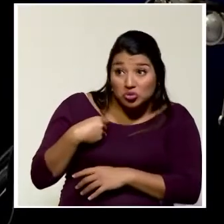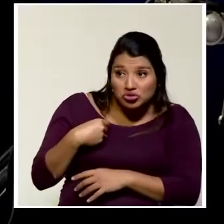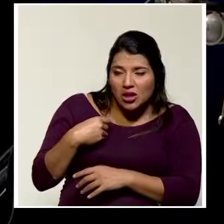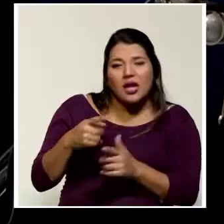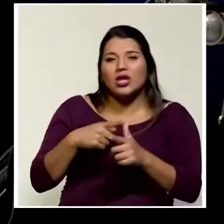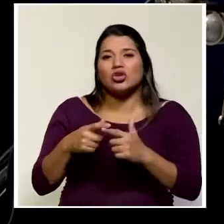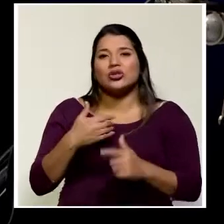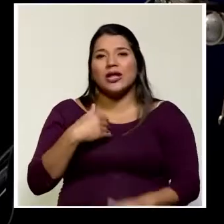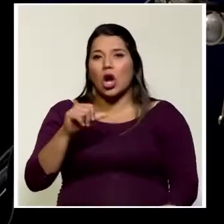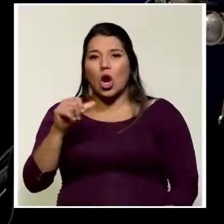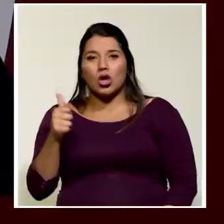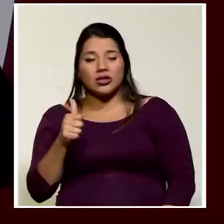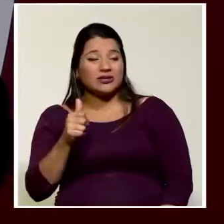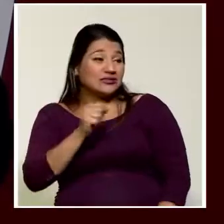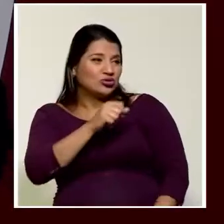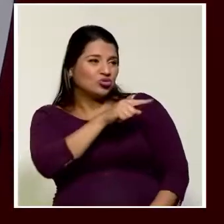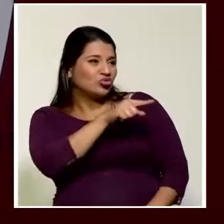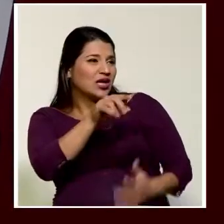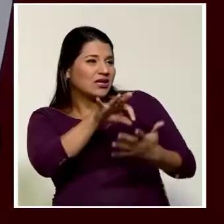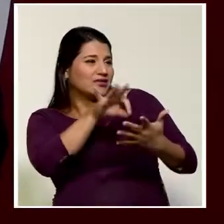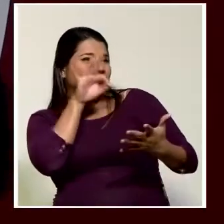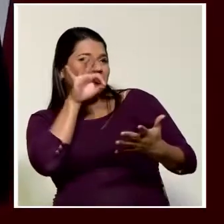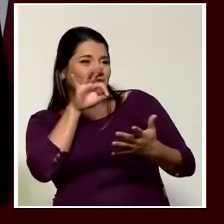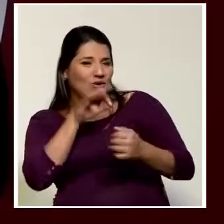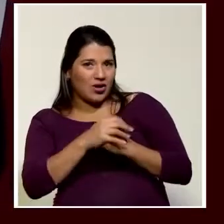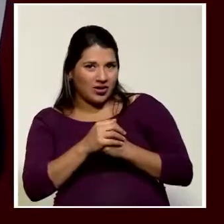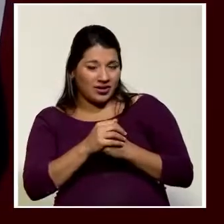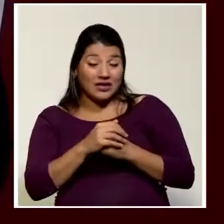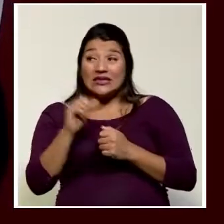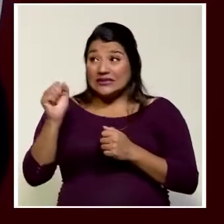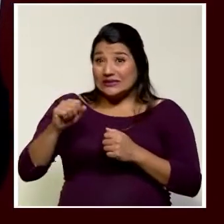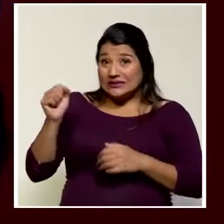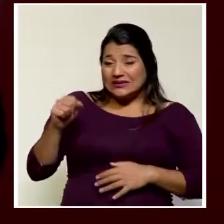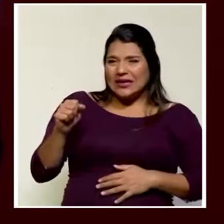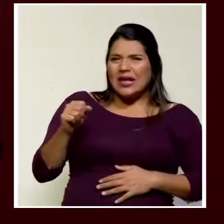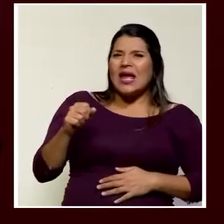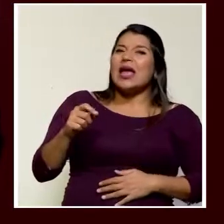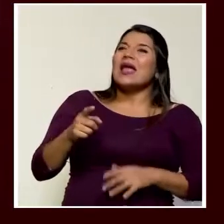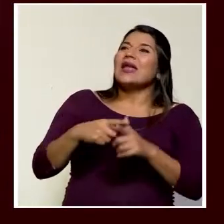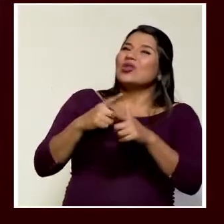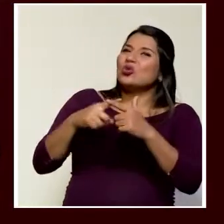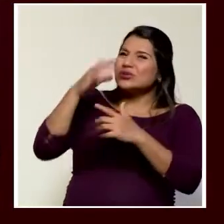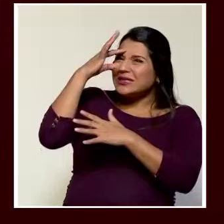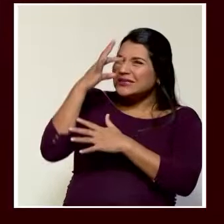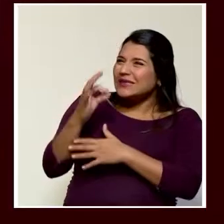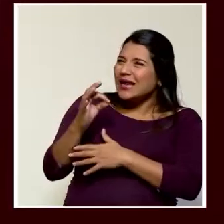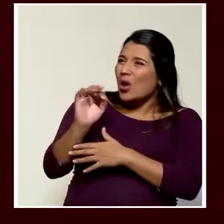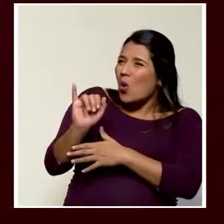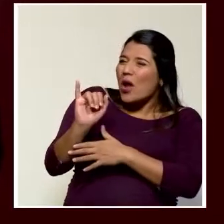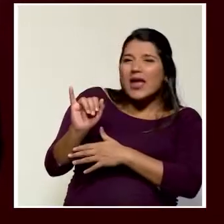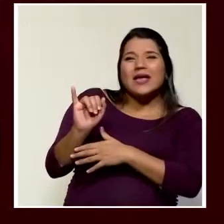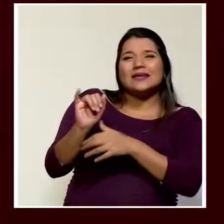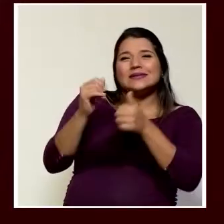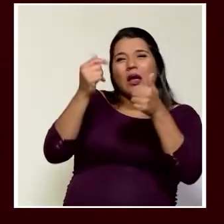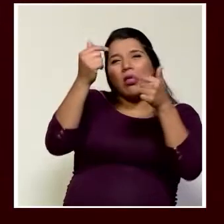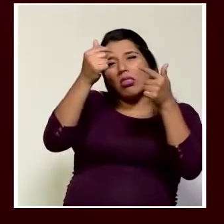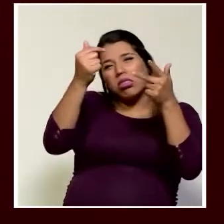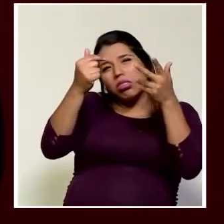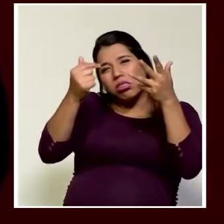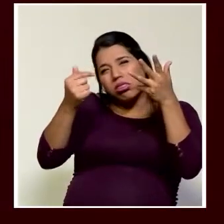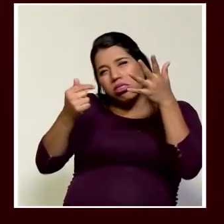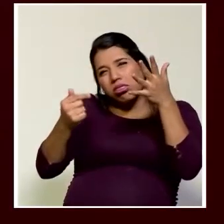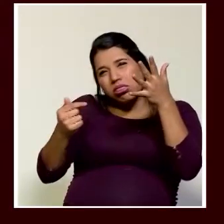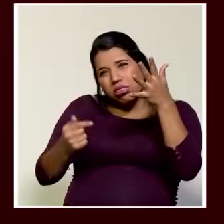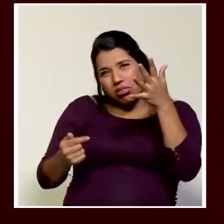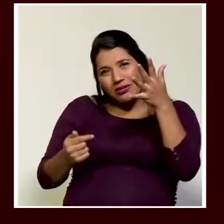la carta. A la carta. Y creo que este menú político a la carta tiene que ver mucho con lo que